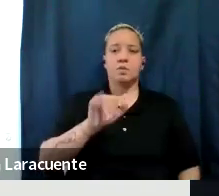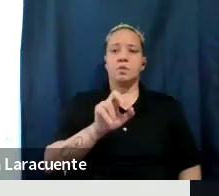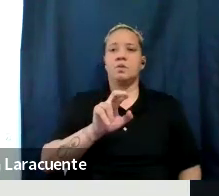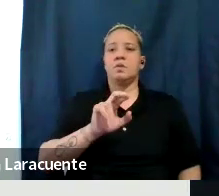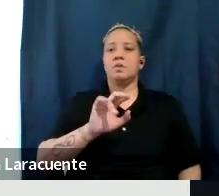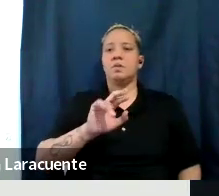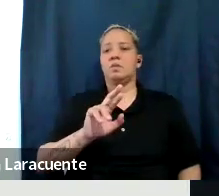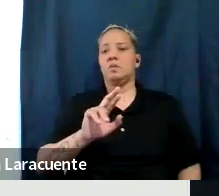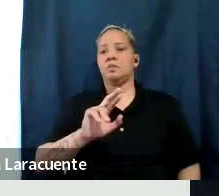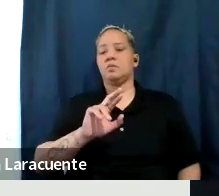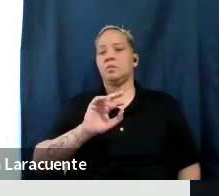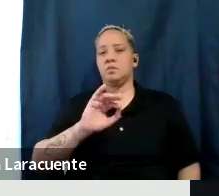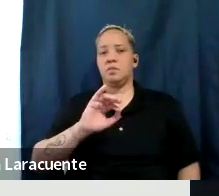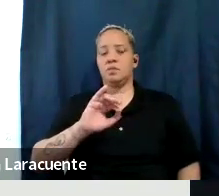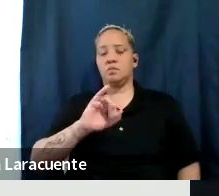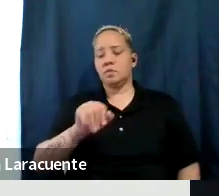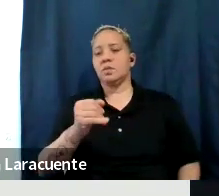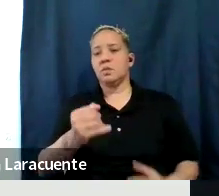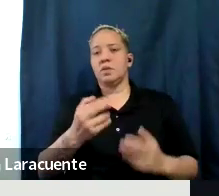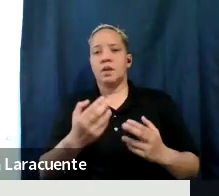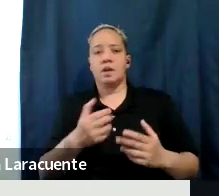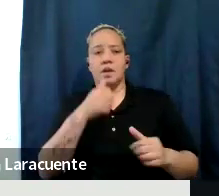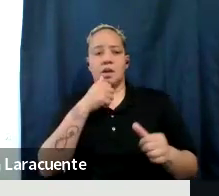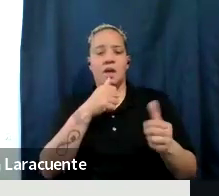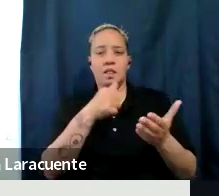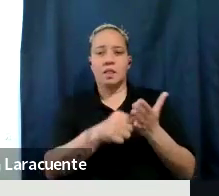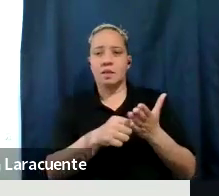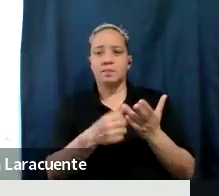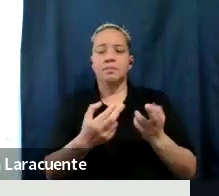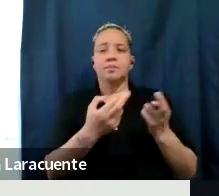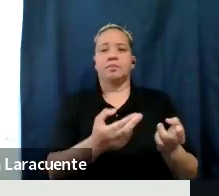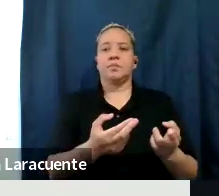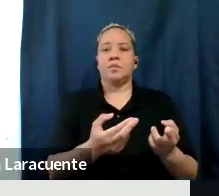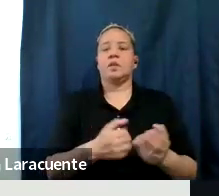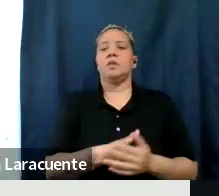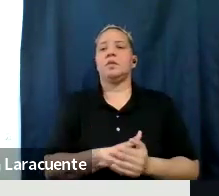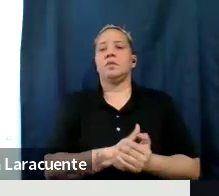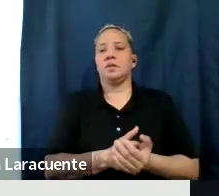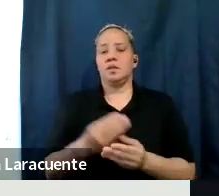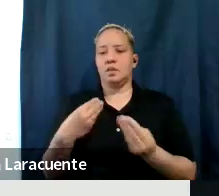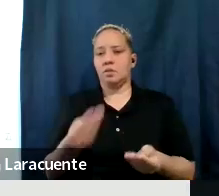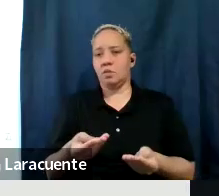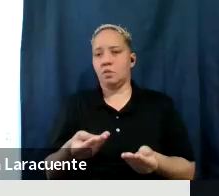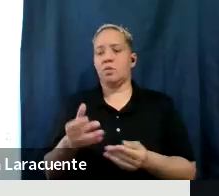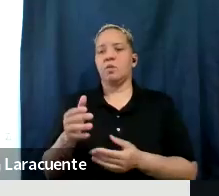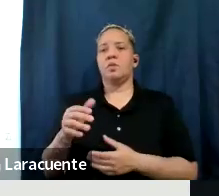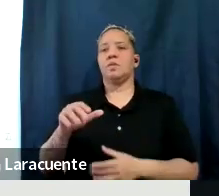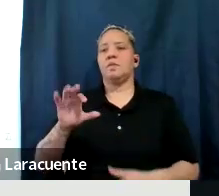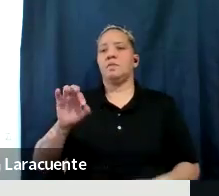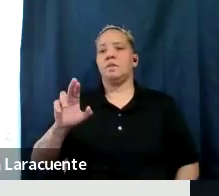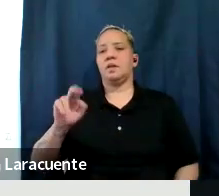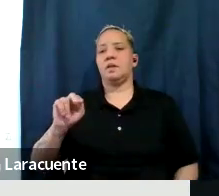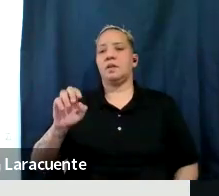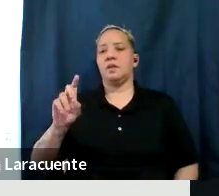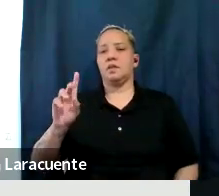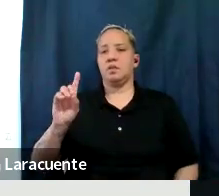una carta de recomendación que le dio otro granadino, Fernando de los Ríos, que también, por cierto, estuvo